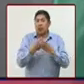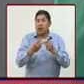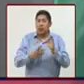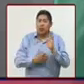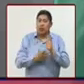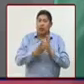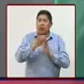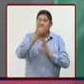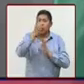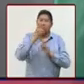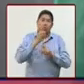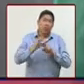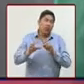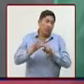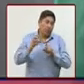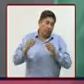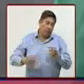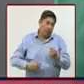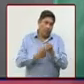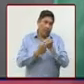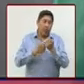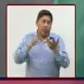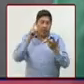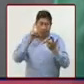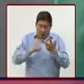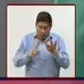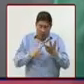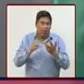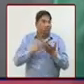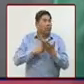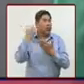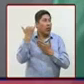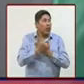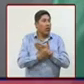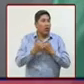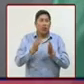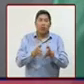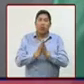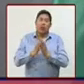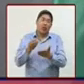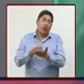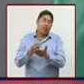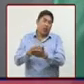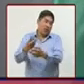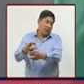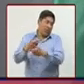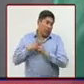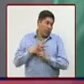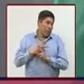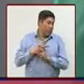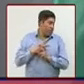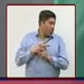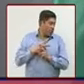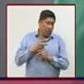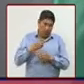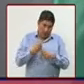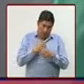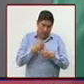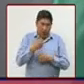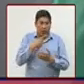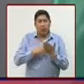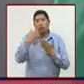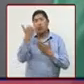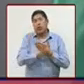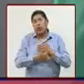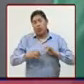Desarrollo Rural Sustentable. Y el tercer proyecto de ley está vinculado a llevar adelante el